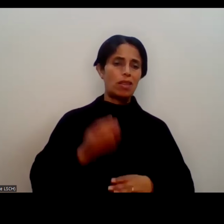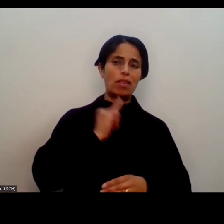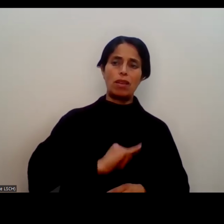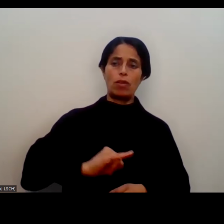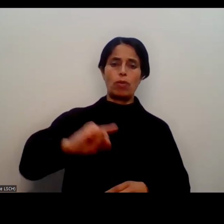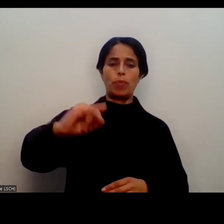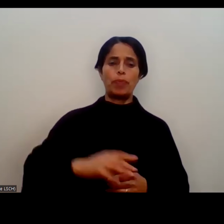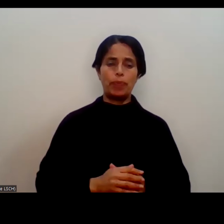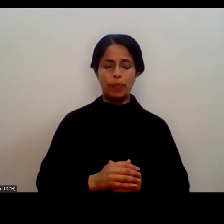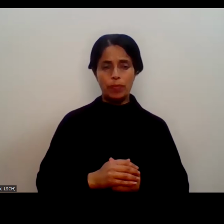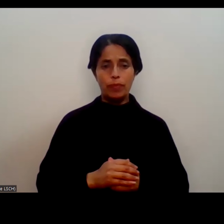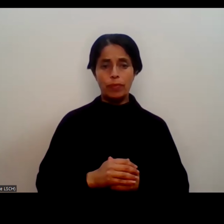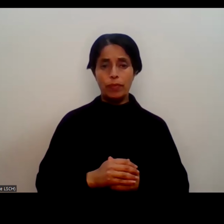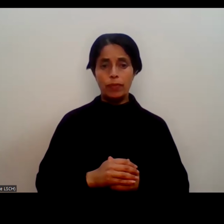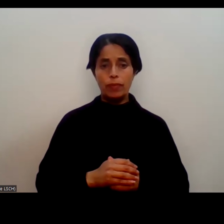Y